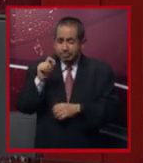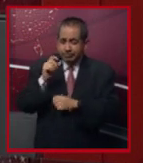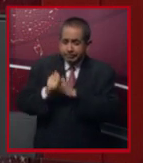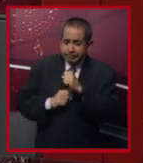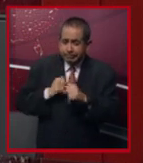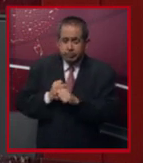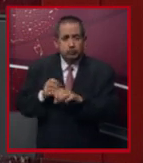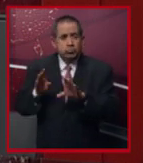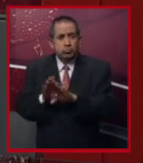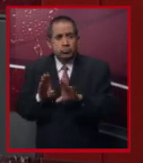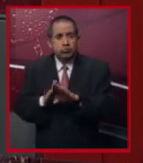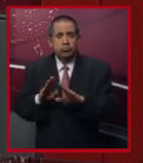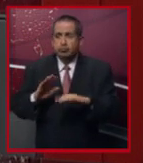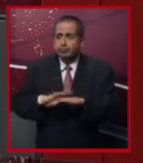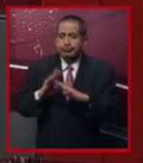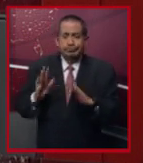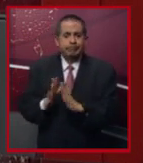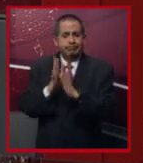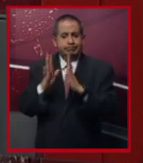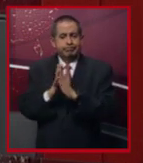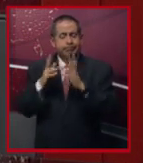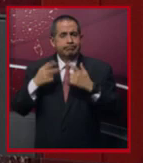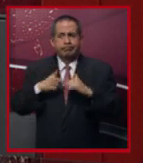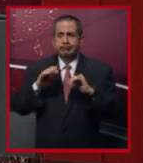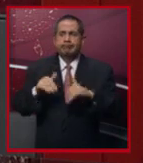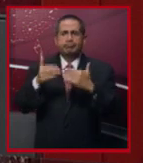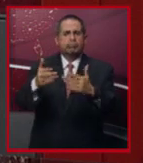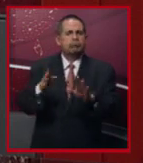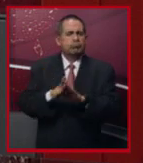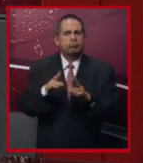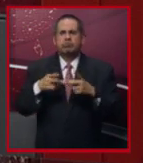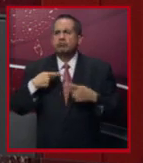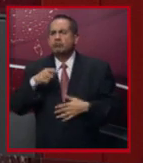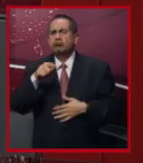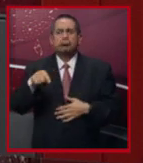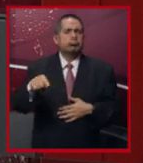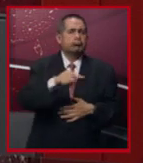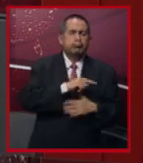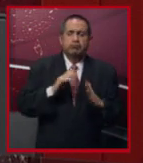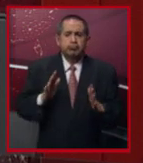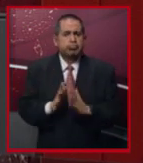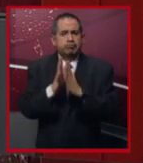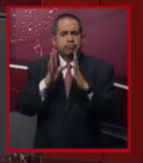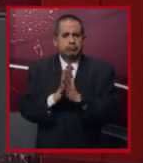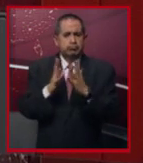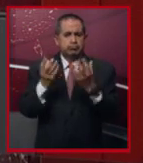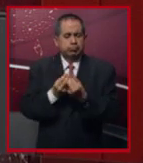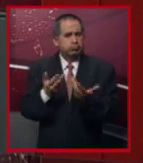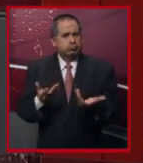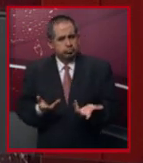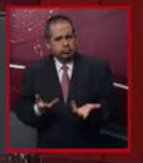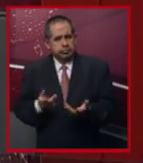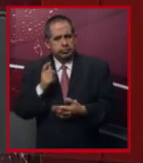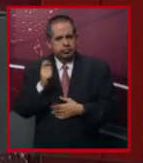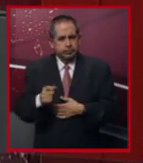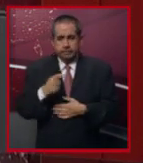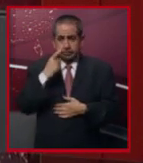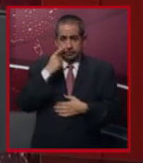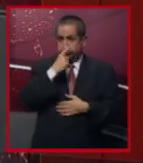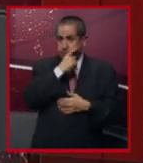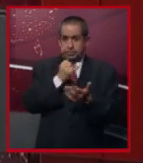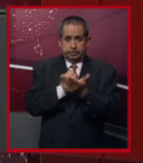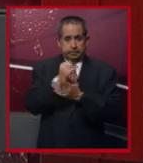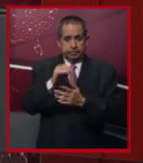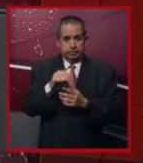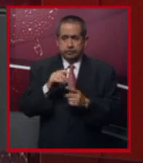mecanismos de participación ciudadana. Cómo los ciudadanos podemos participar directamente, si bien la democracia representativa